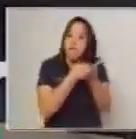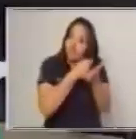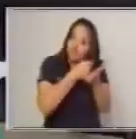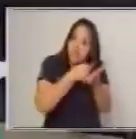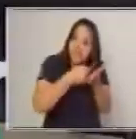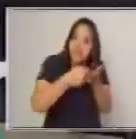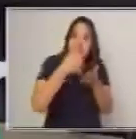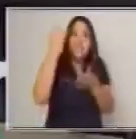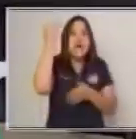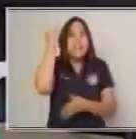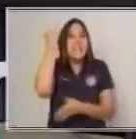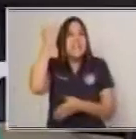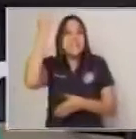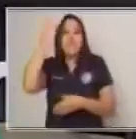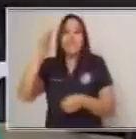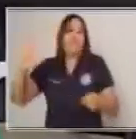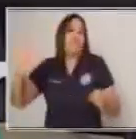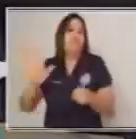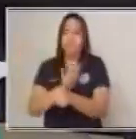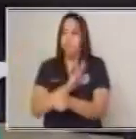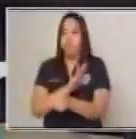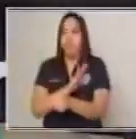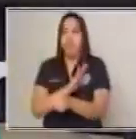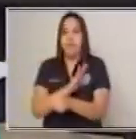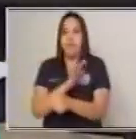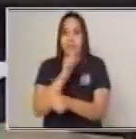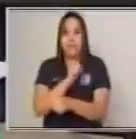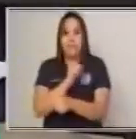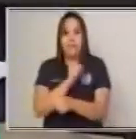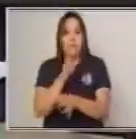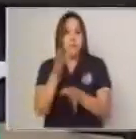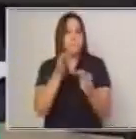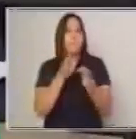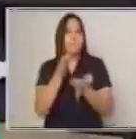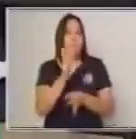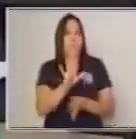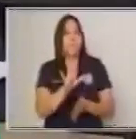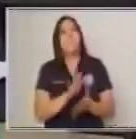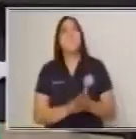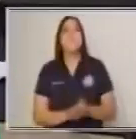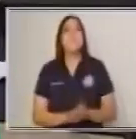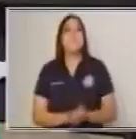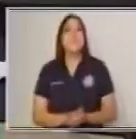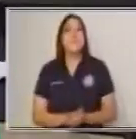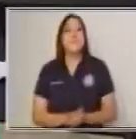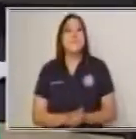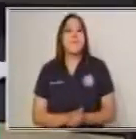anotar ideas completas. La vamos a poner por acá.